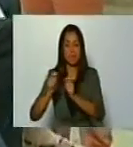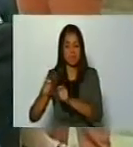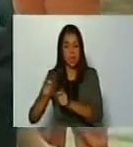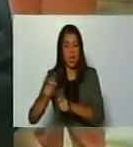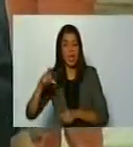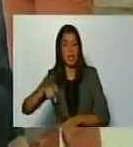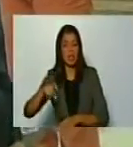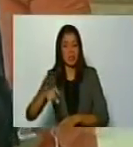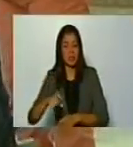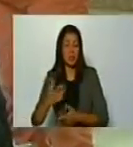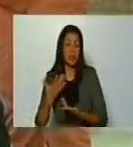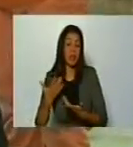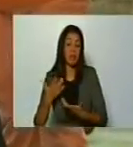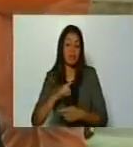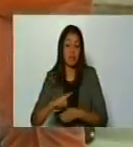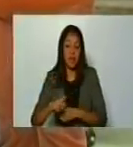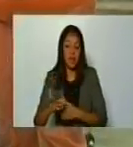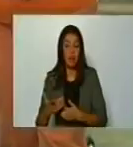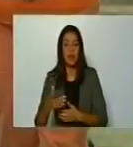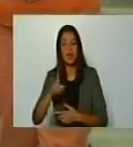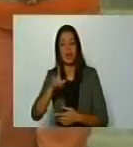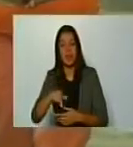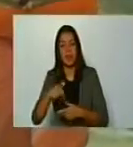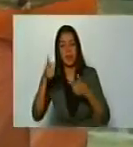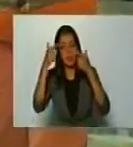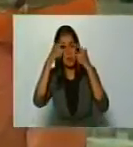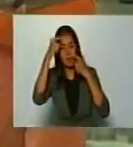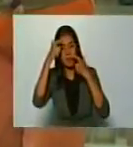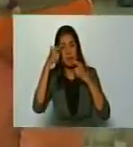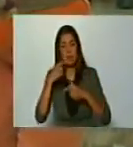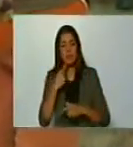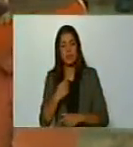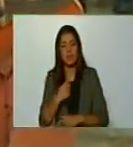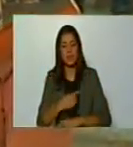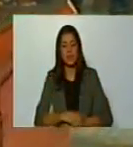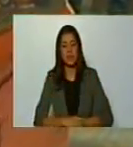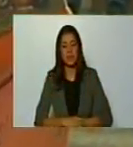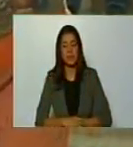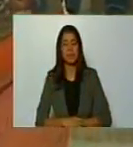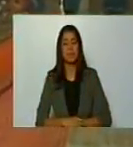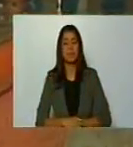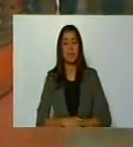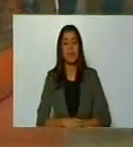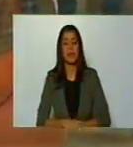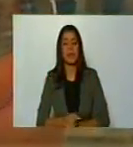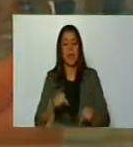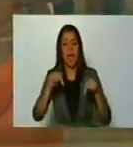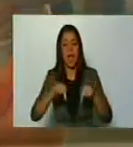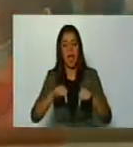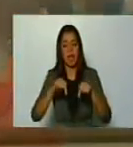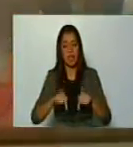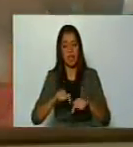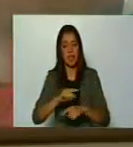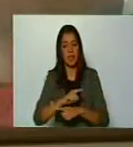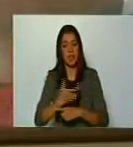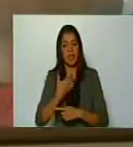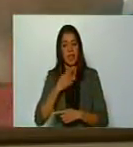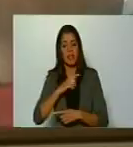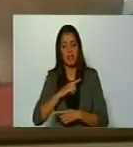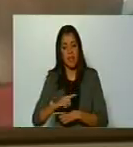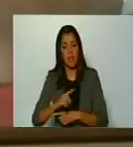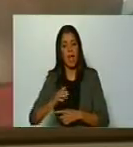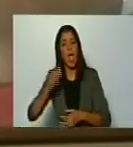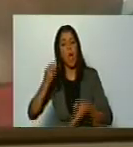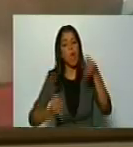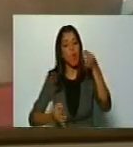y lo que merece. Pero además Chávez clamaba por: aquí se tiene que acabar la